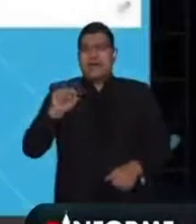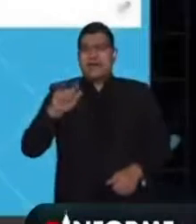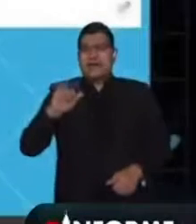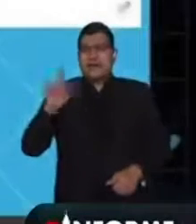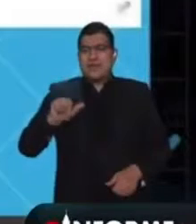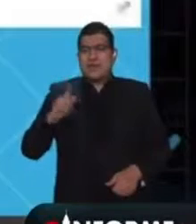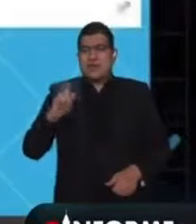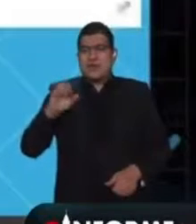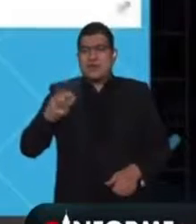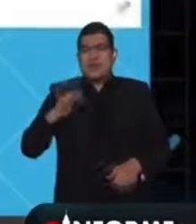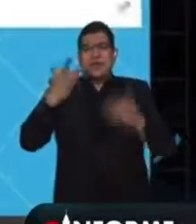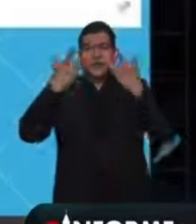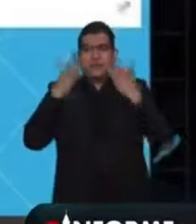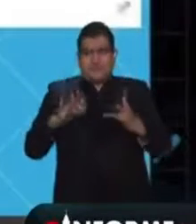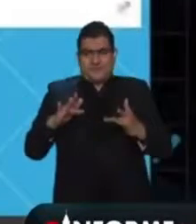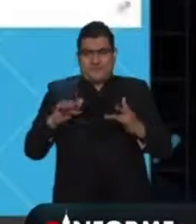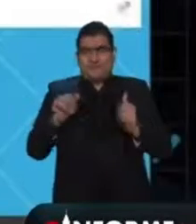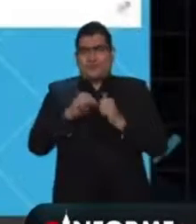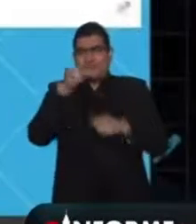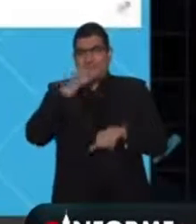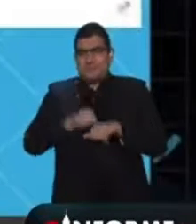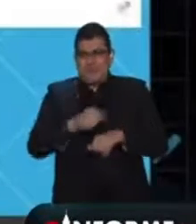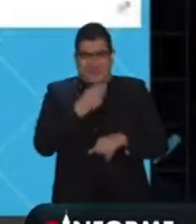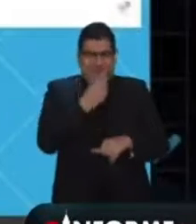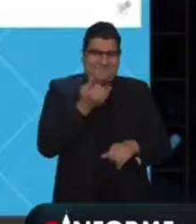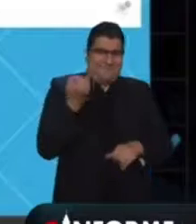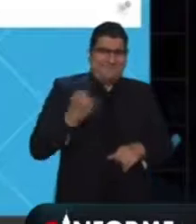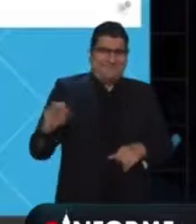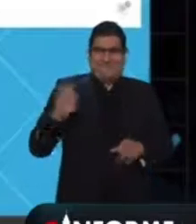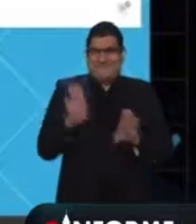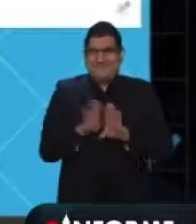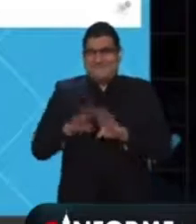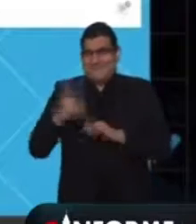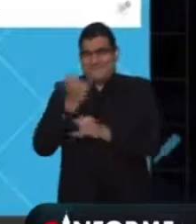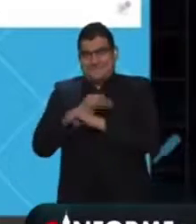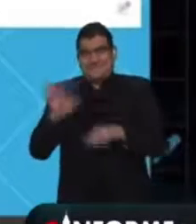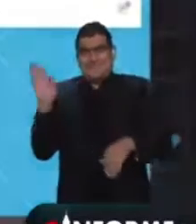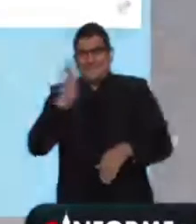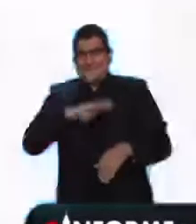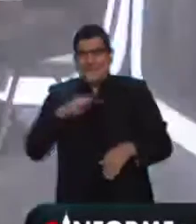va a renunciar. La secretaria lo desmintió, y así. Ahí